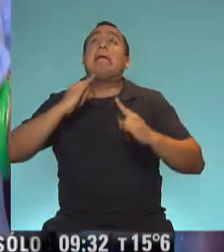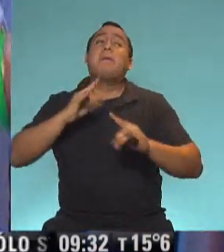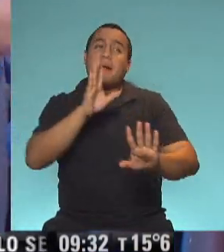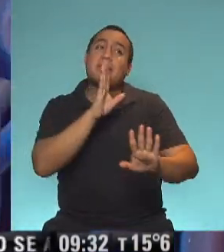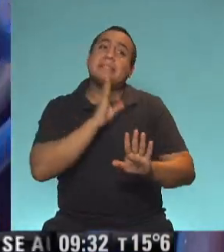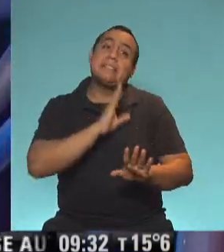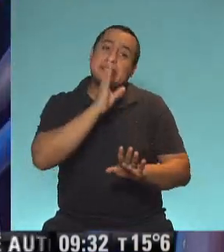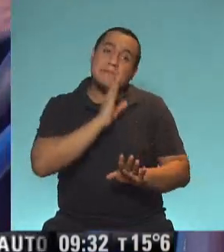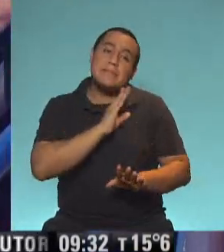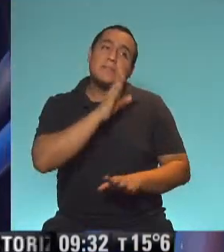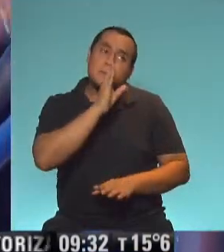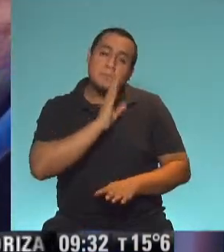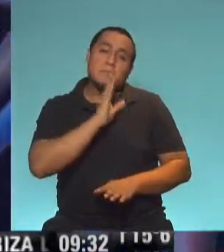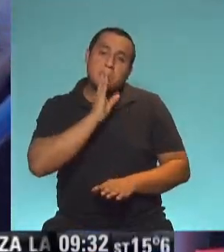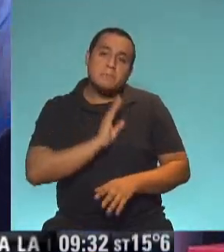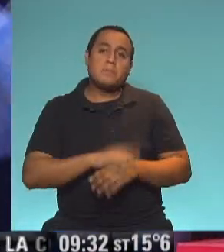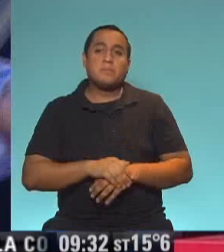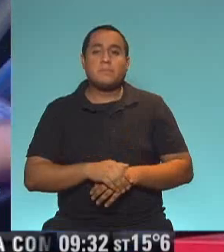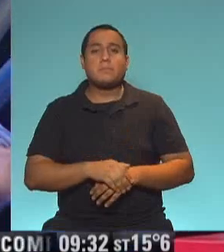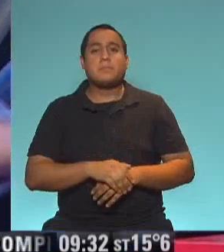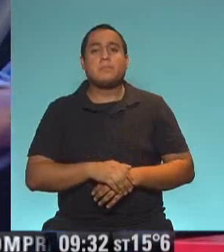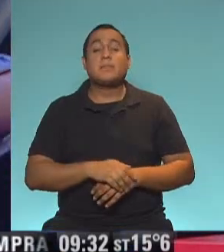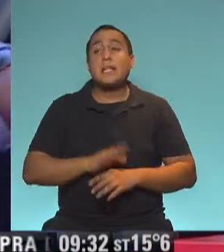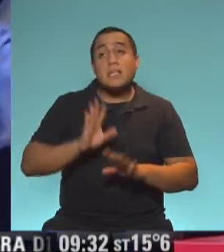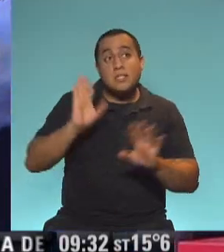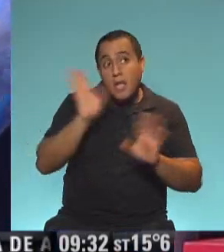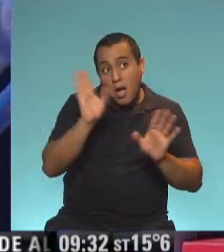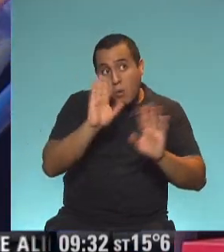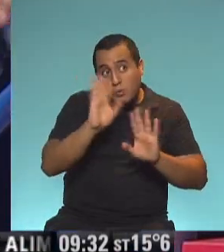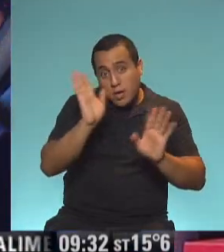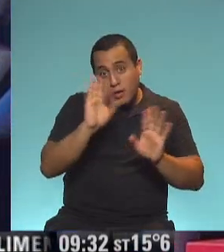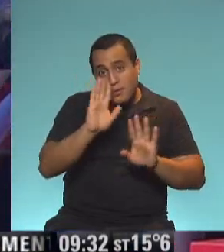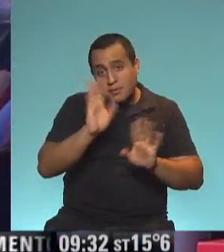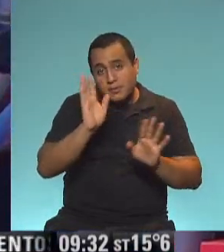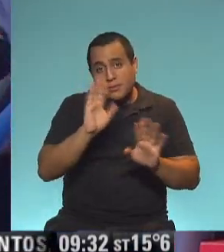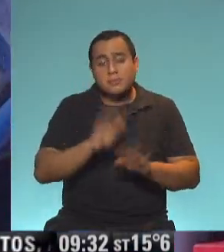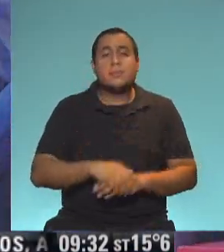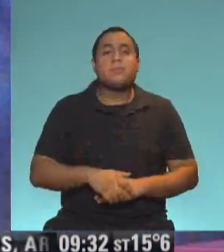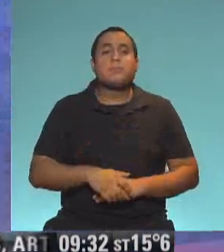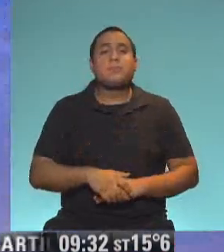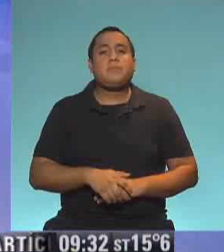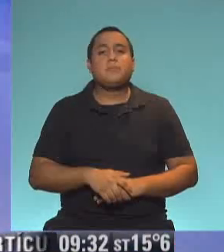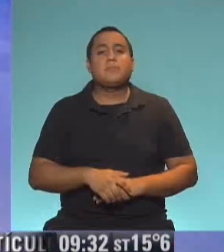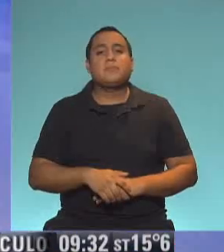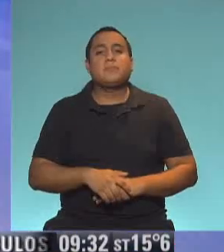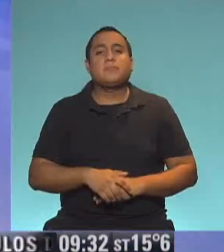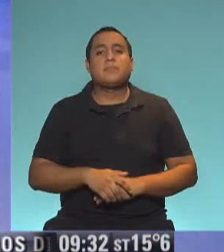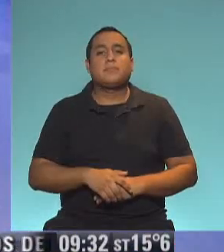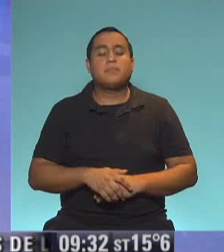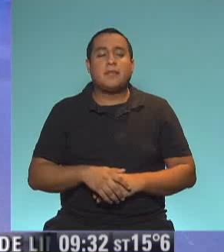paciencia en este encierro. Todo para adiós, la Elvira. Adiós. Todo para la izquierda. Adiós. Embrague.